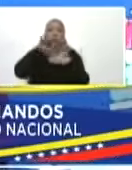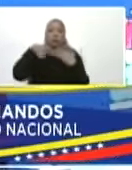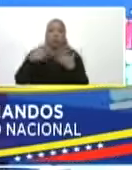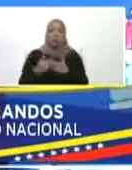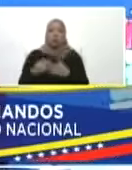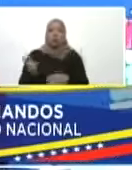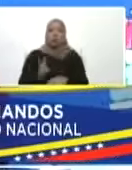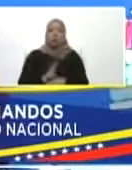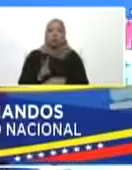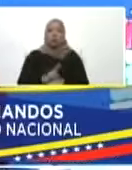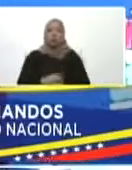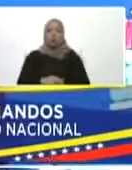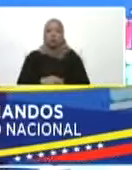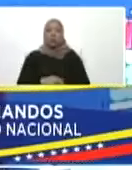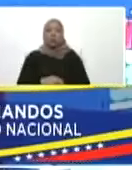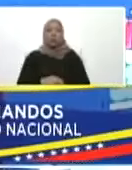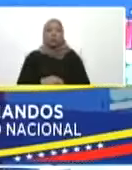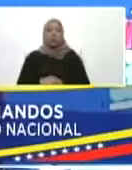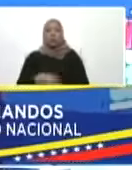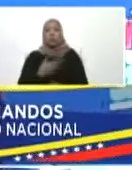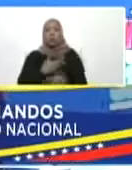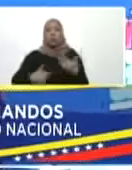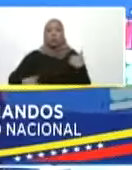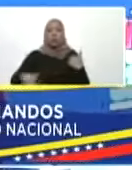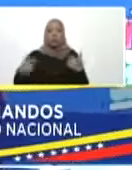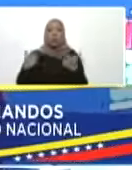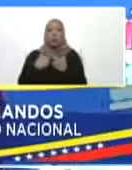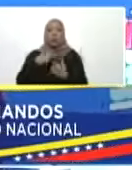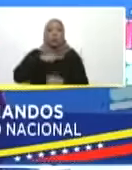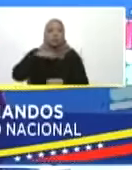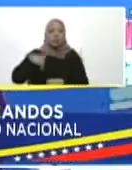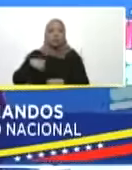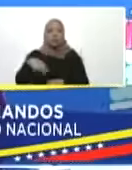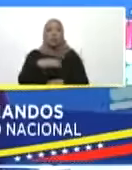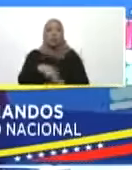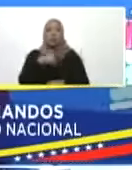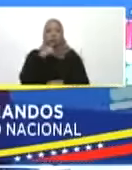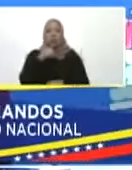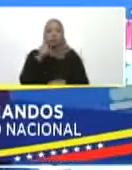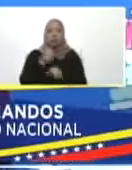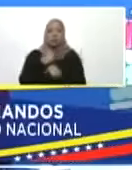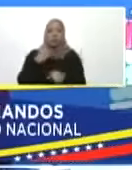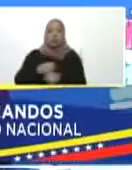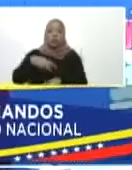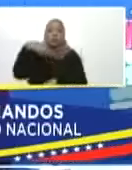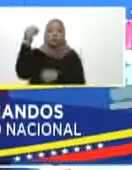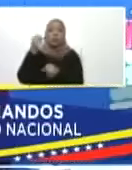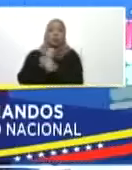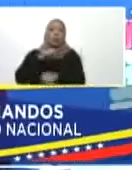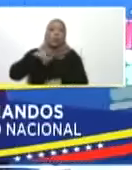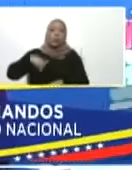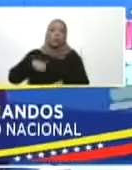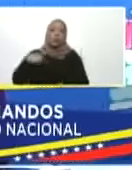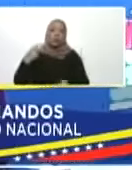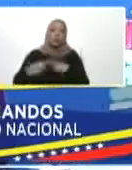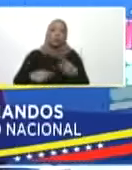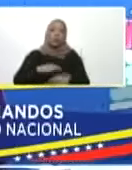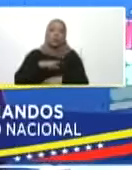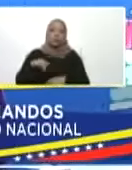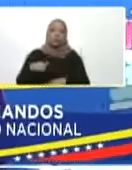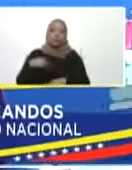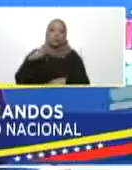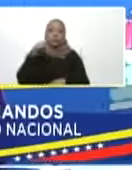Entre un presidente manipulable, débil, títere, pataruco,